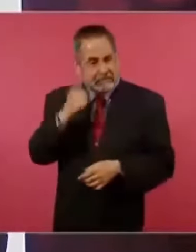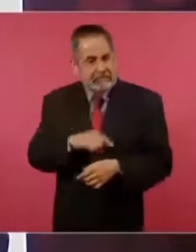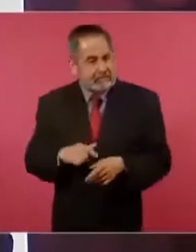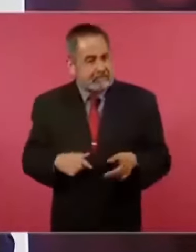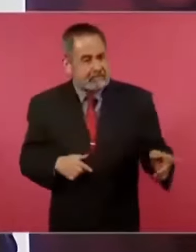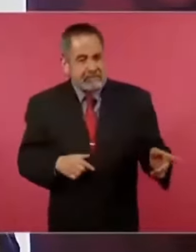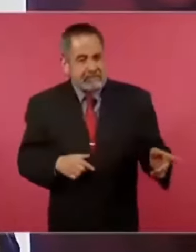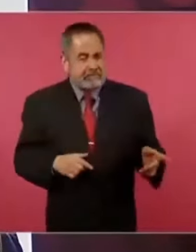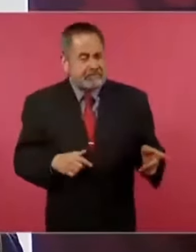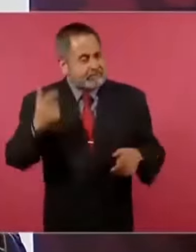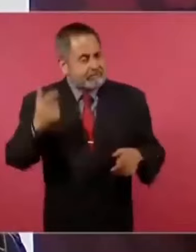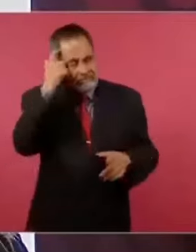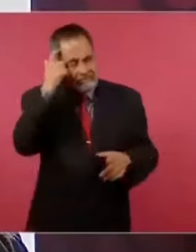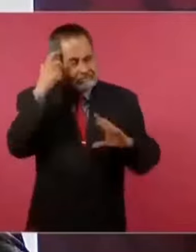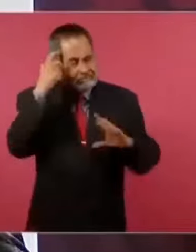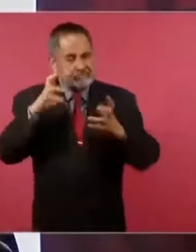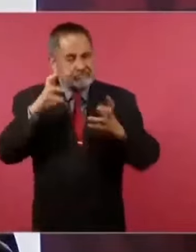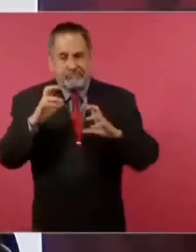descomposición.